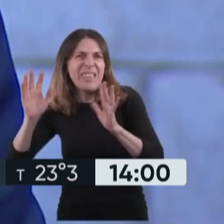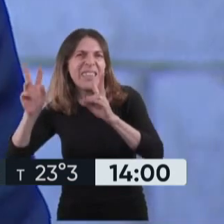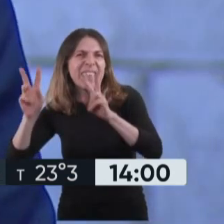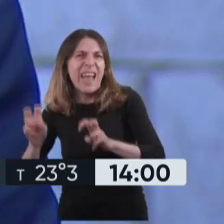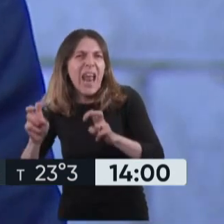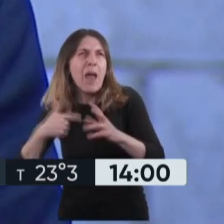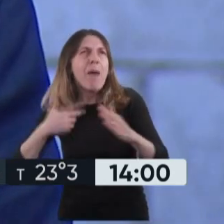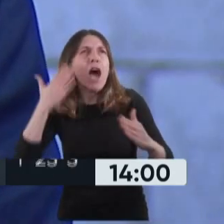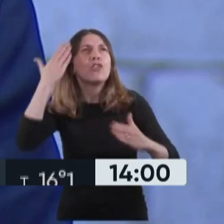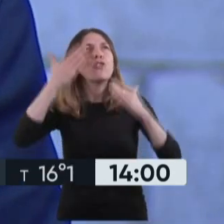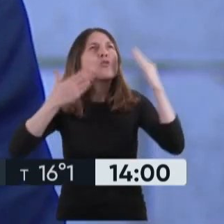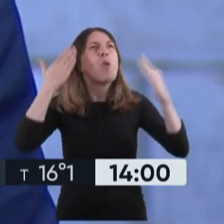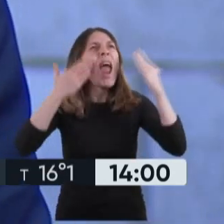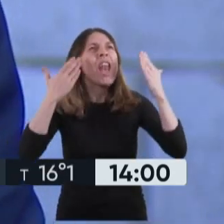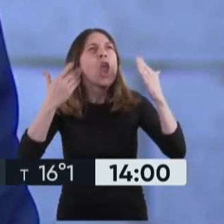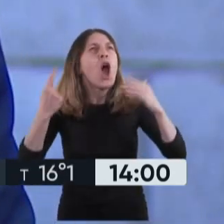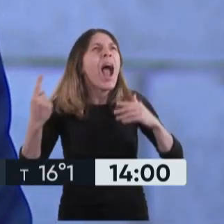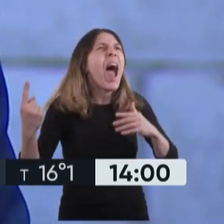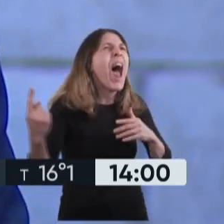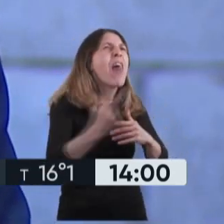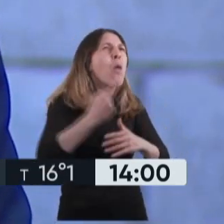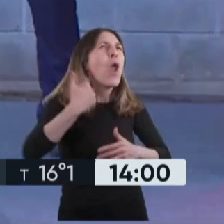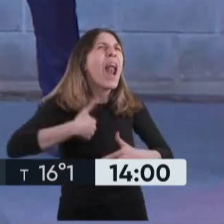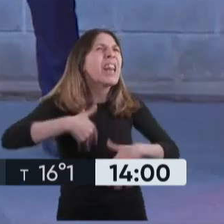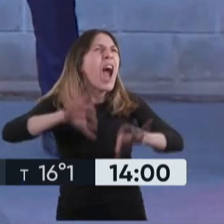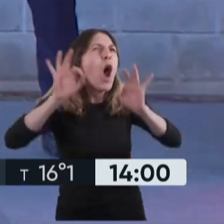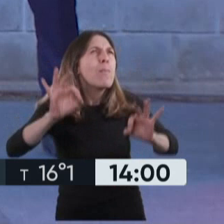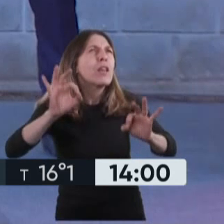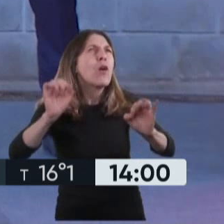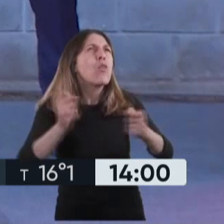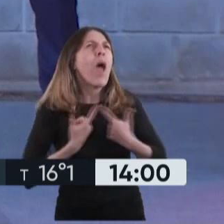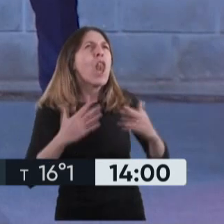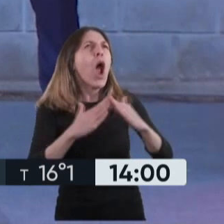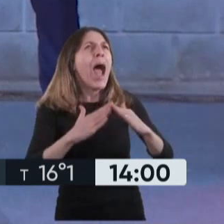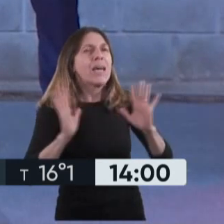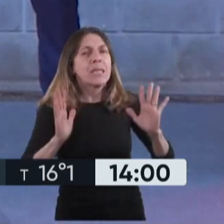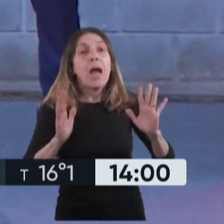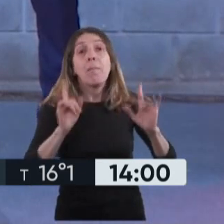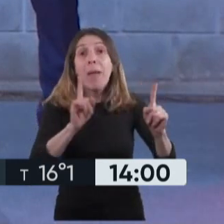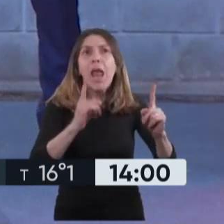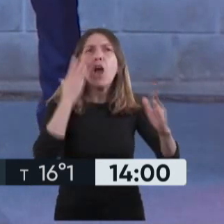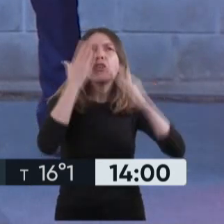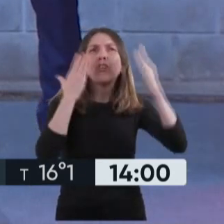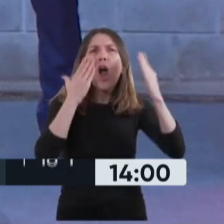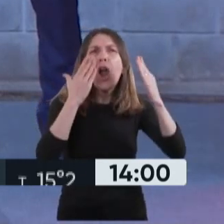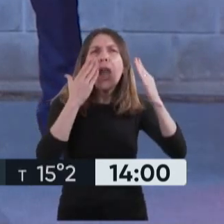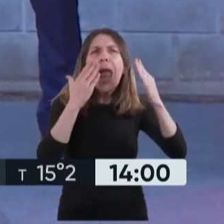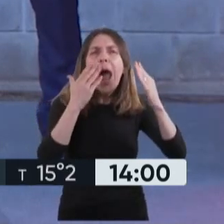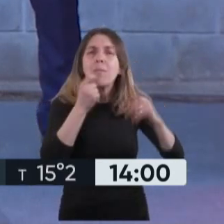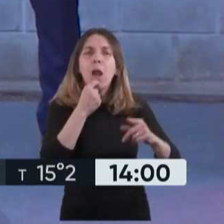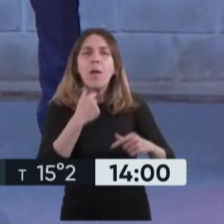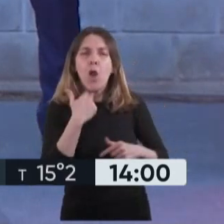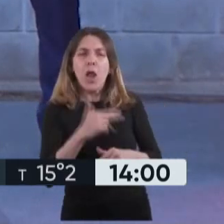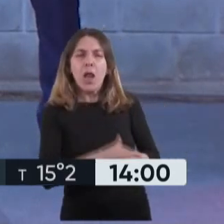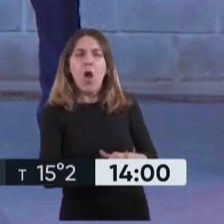soñar con que cada uno tenga su casa y porque en vez de soñar con la casa de nuestros hijos